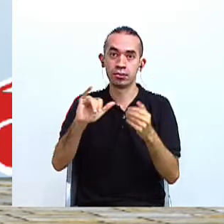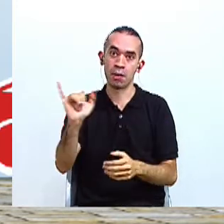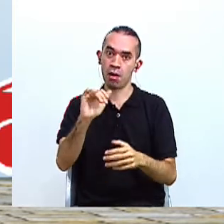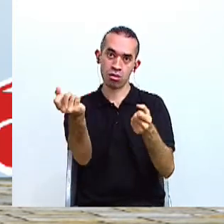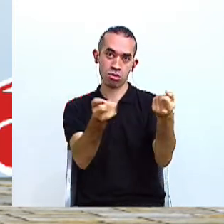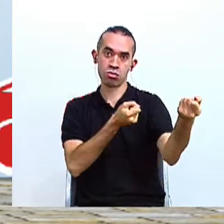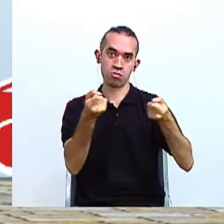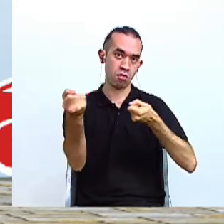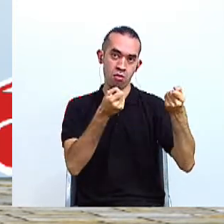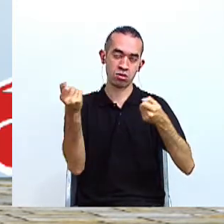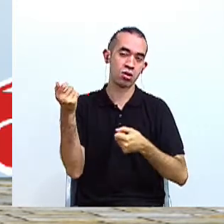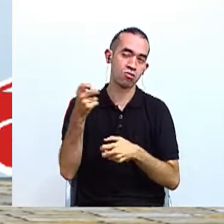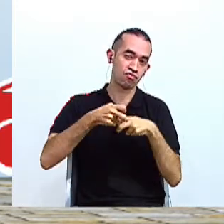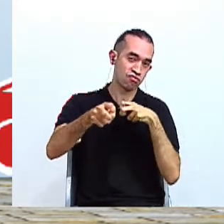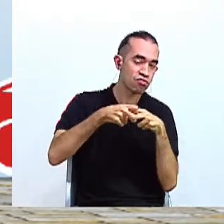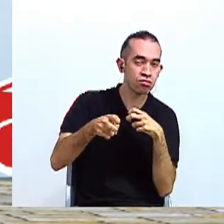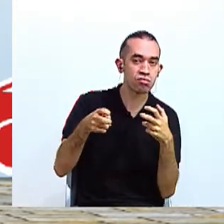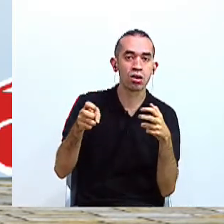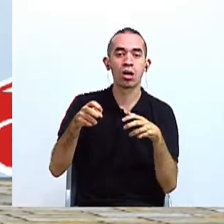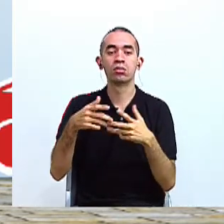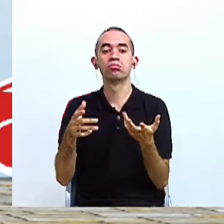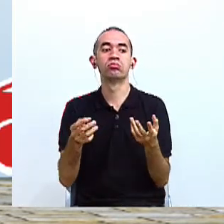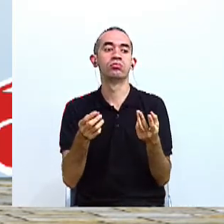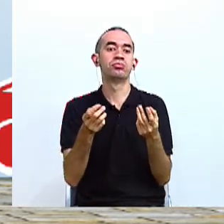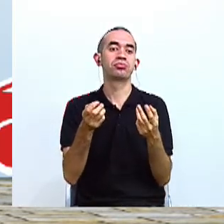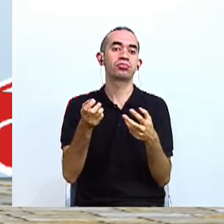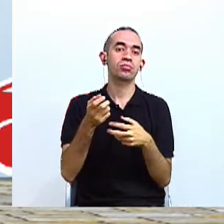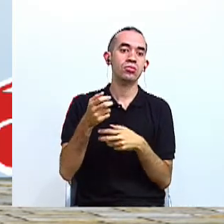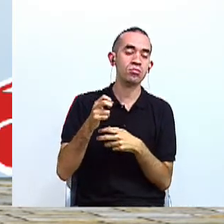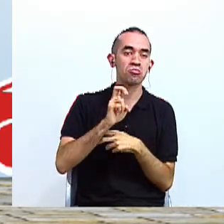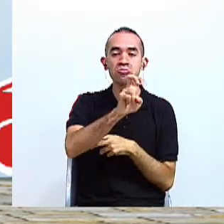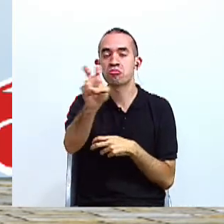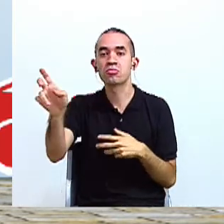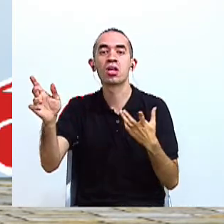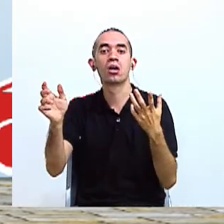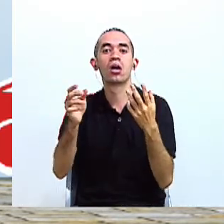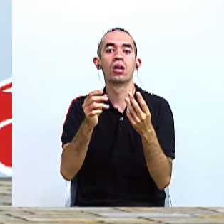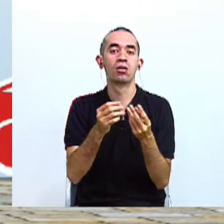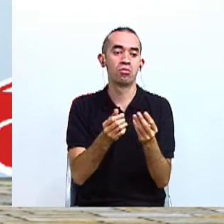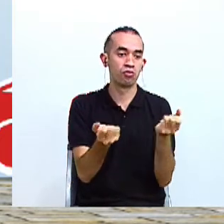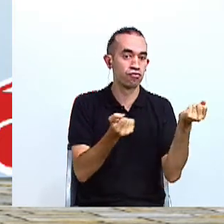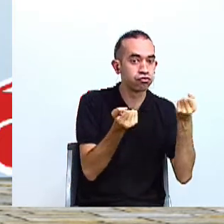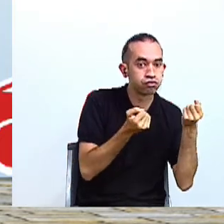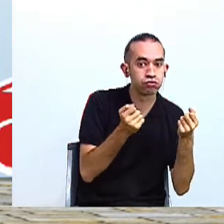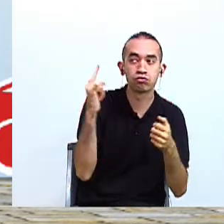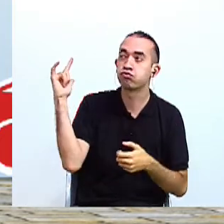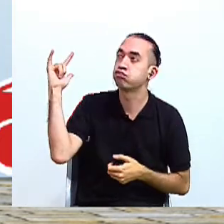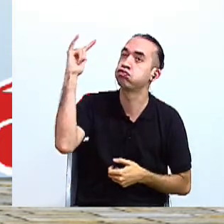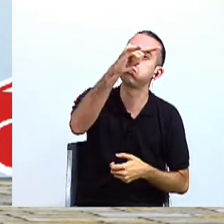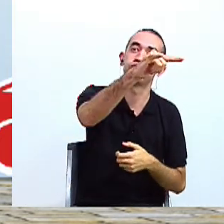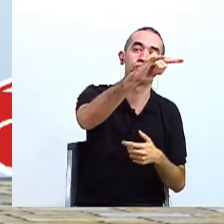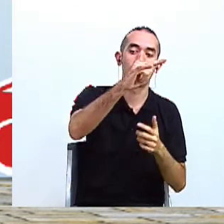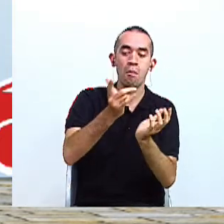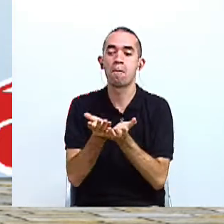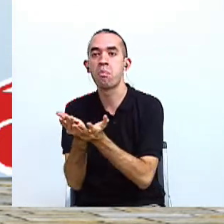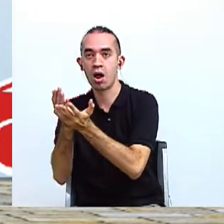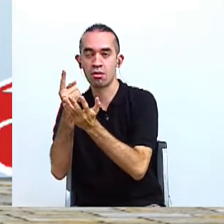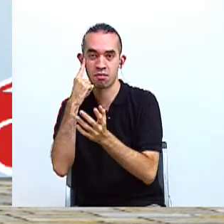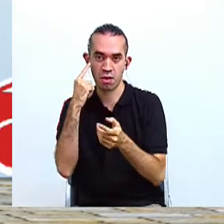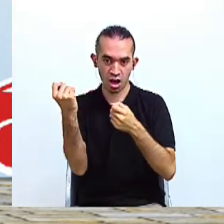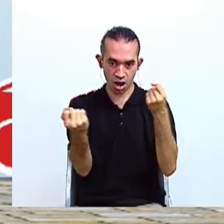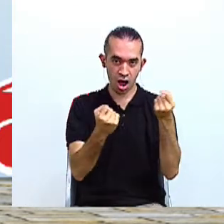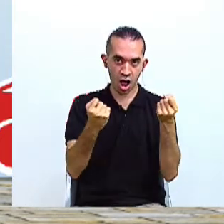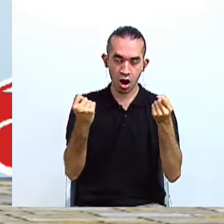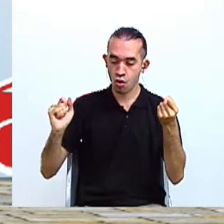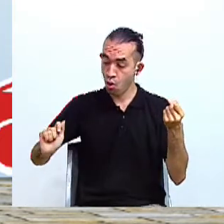todas sus manifestaciones, terrestre, aéreo, marítimo, y los escapes de los vehículos, como vemos acá, que son también responsables